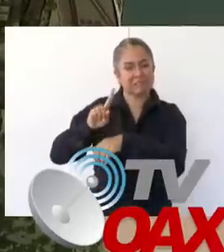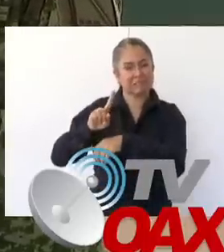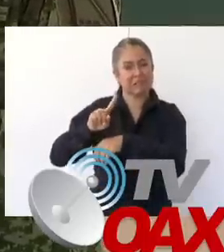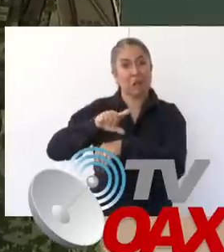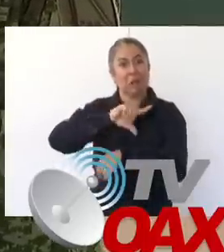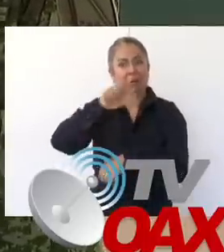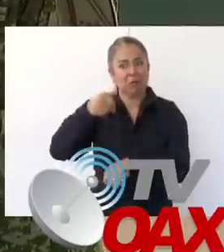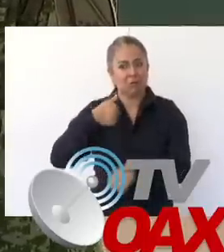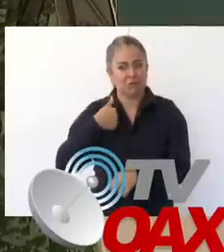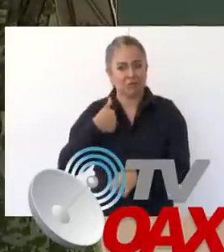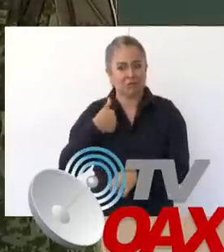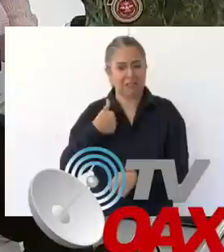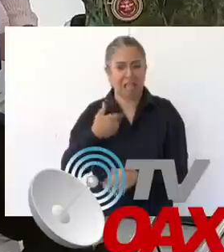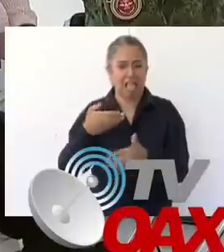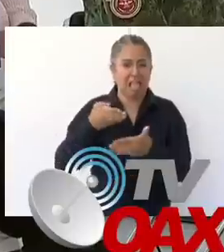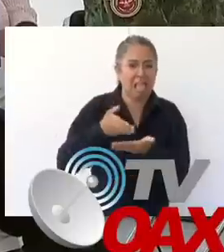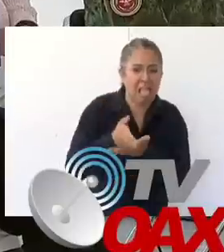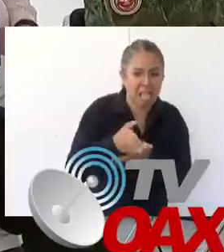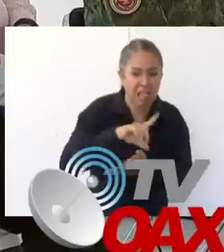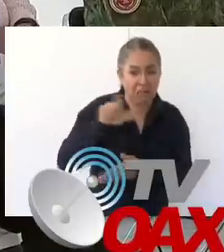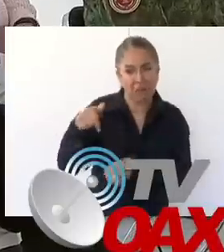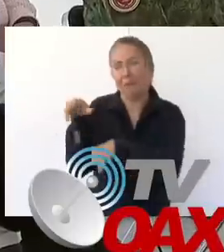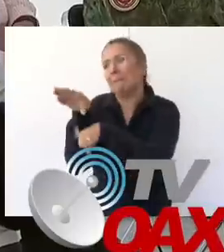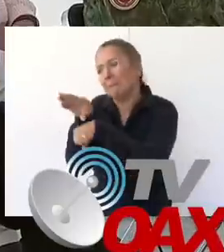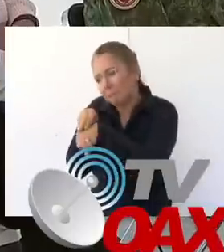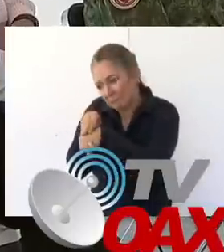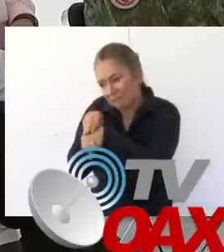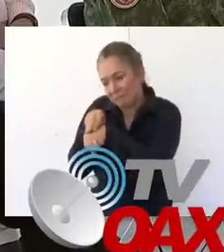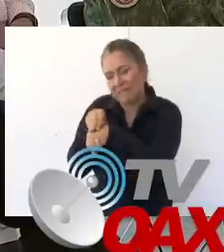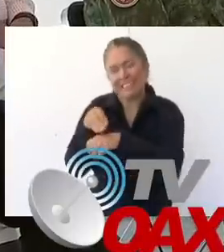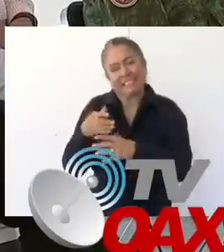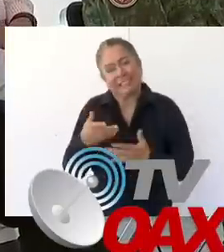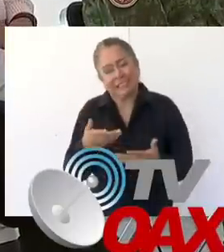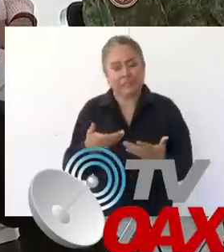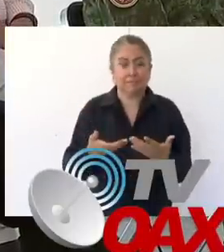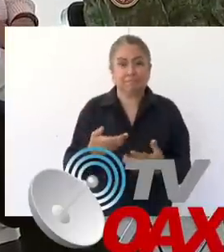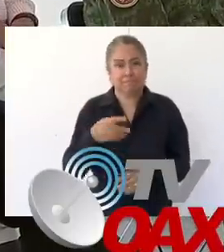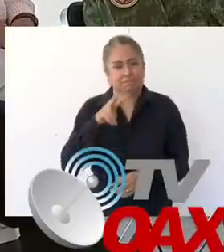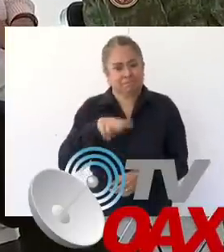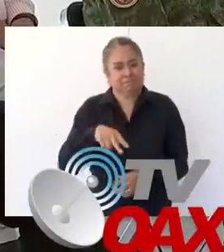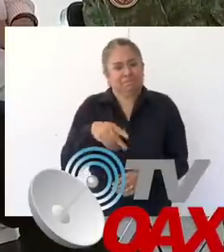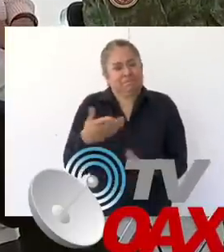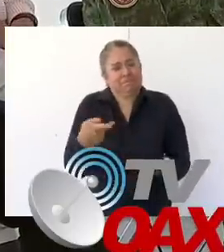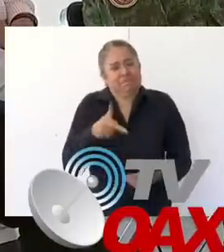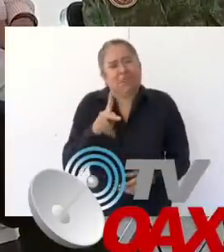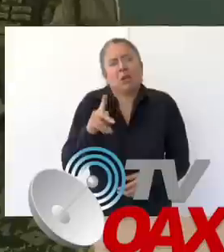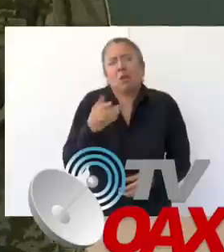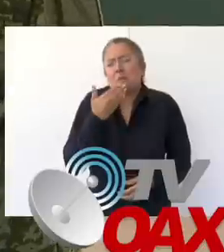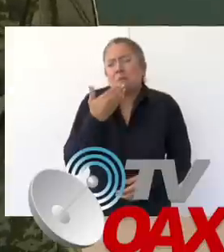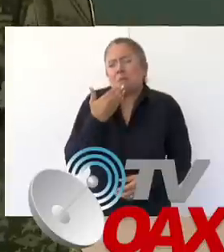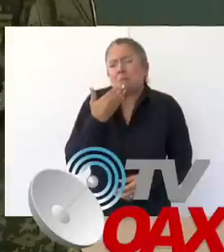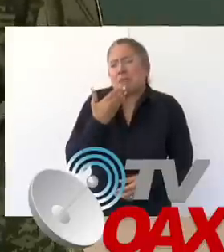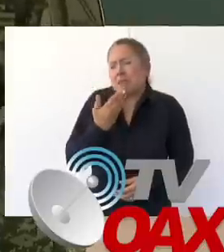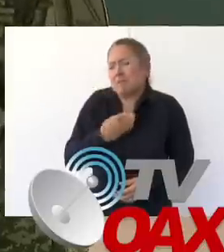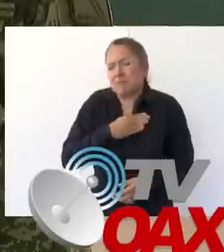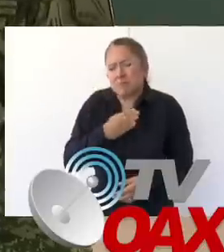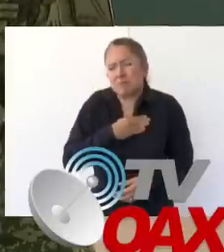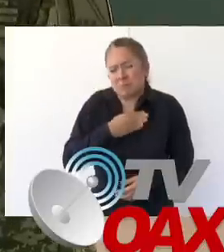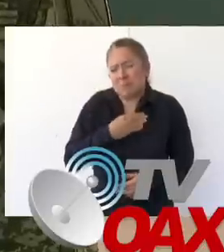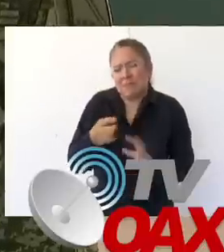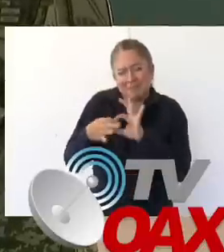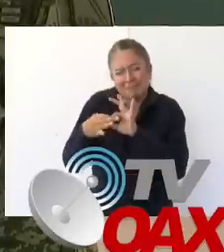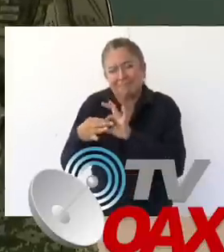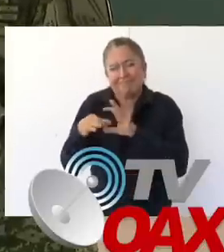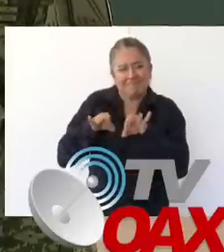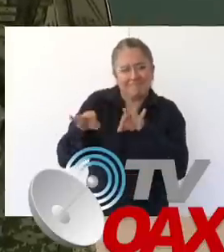la verdad que sí, sí ha sido muy buena sinergia entre todos. Entonces, yo le agradezco, señor presidente, que haya tenido